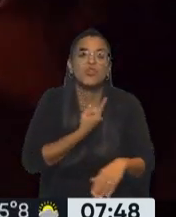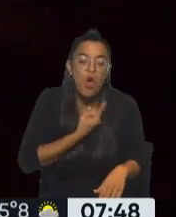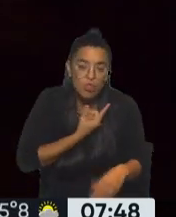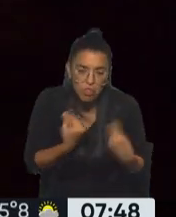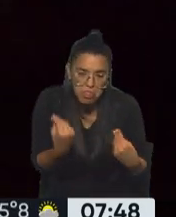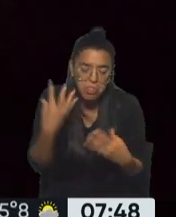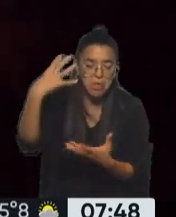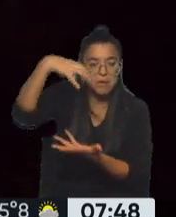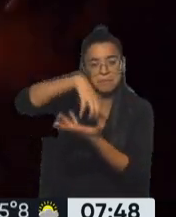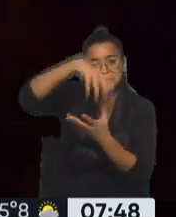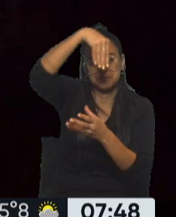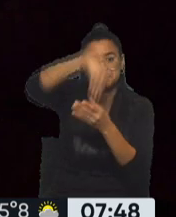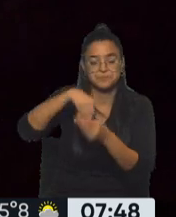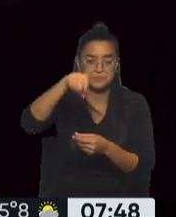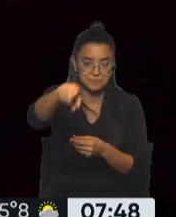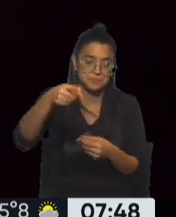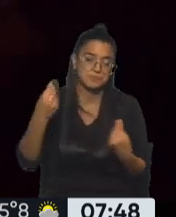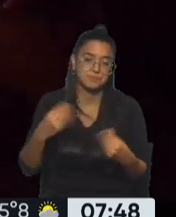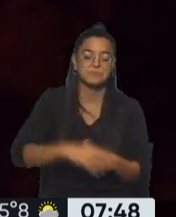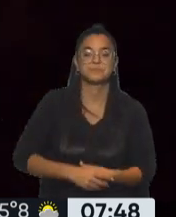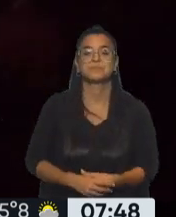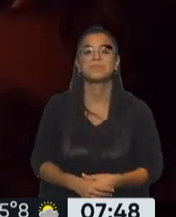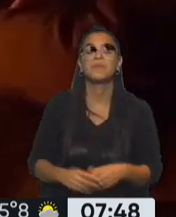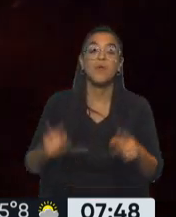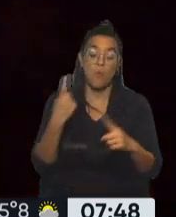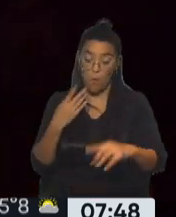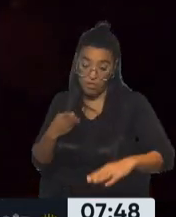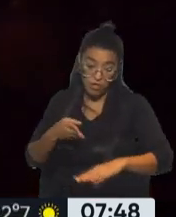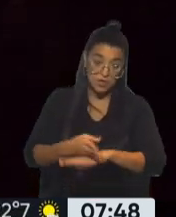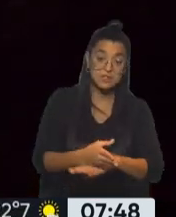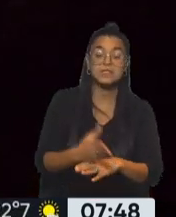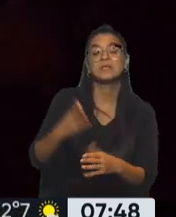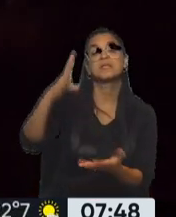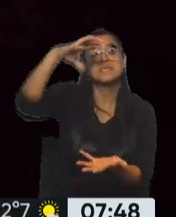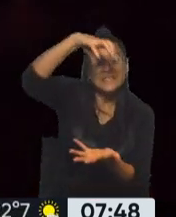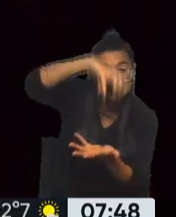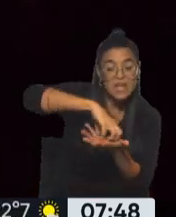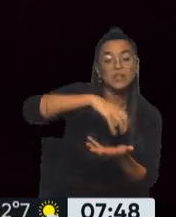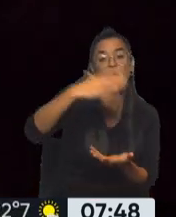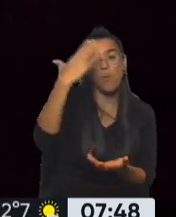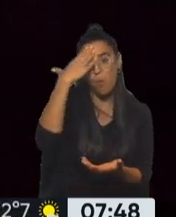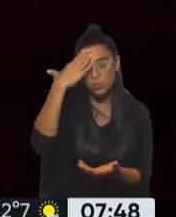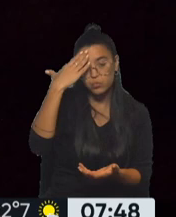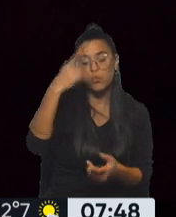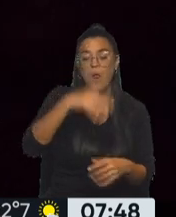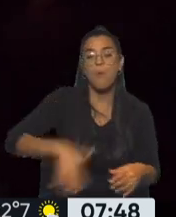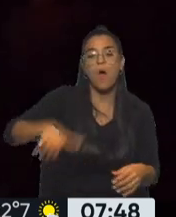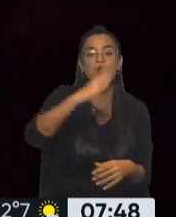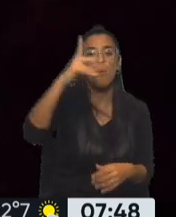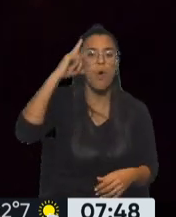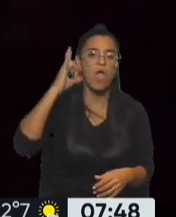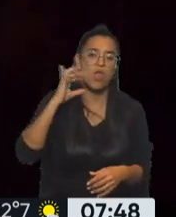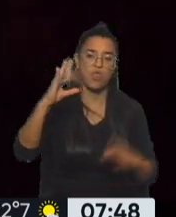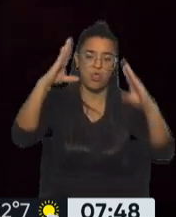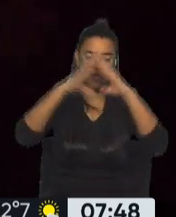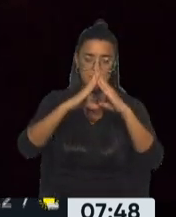parte de este mitin anarquista. Y al entrar al Centro Cultural Siga la Polilla, es una casa en el barrio de Boedo de una sola planta